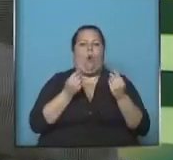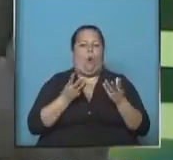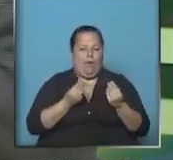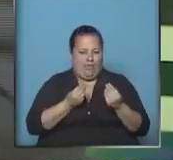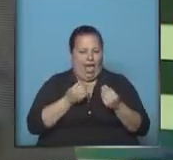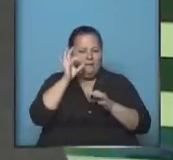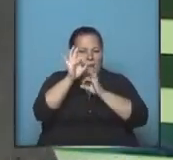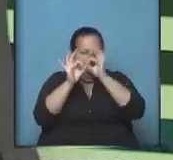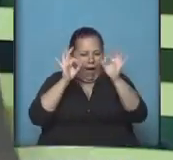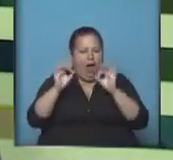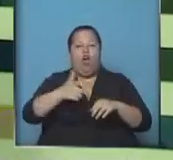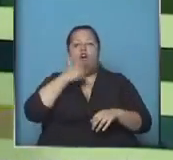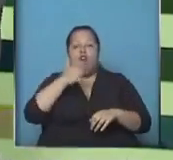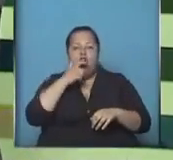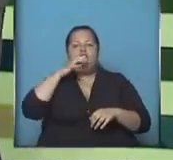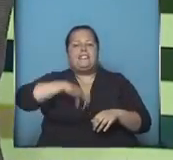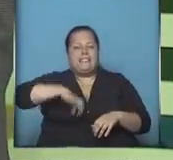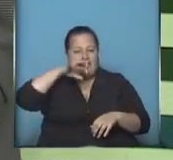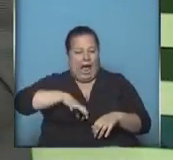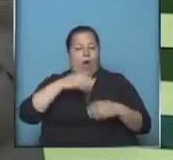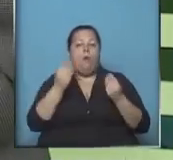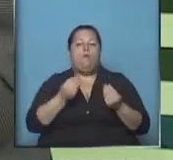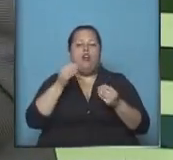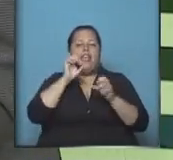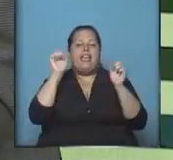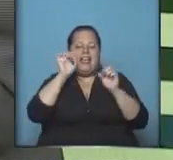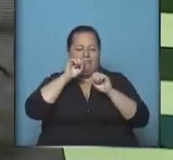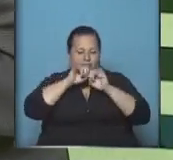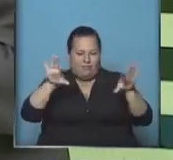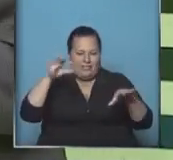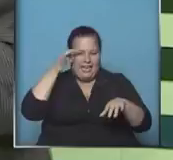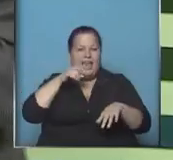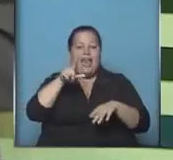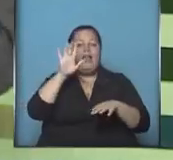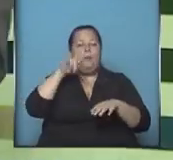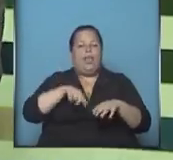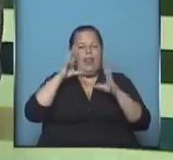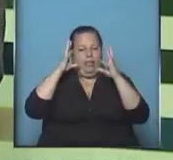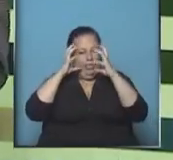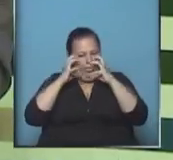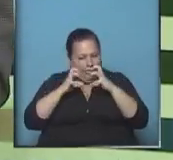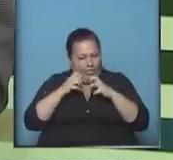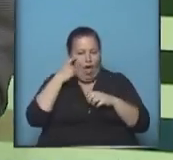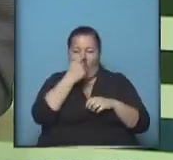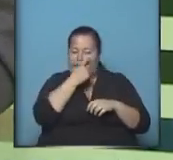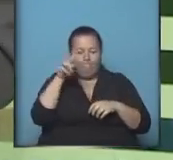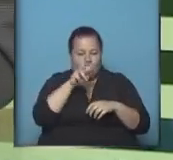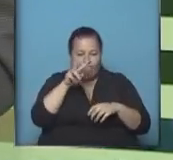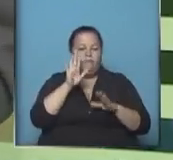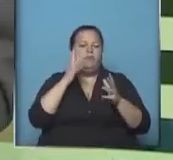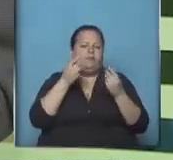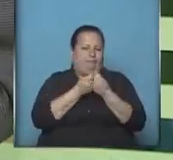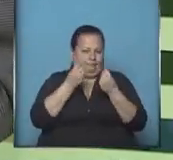hay edema y lo rojo ese hemorragia psíquica isquemia si esto genera un deterioro funcional en